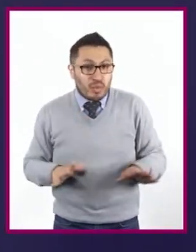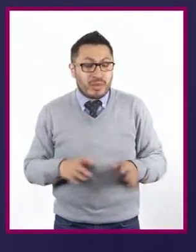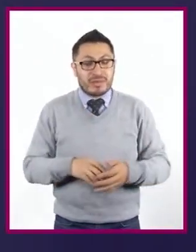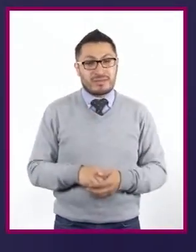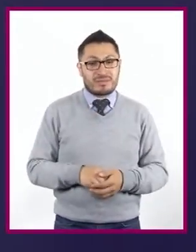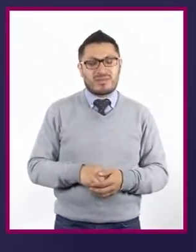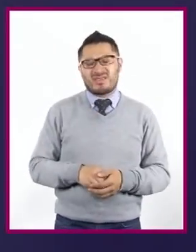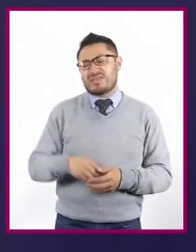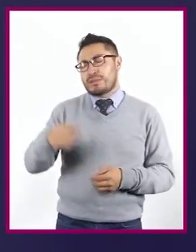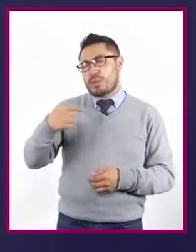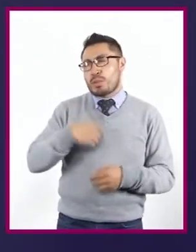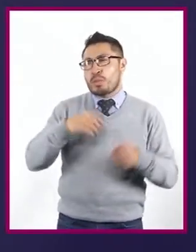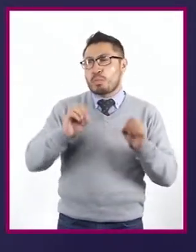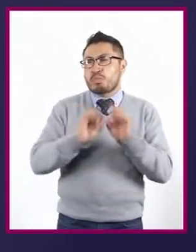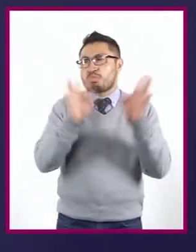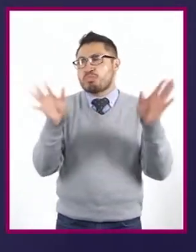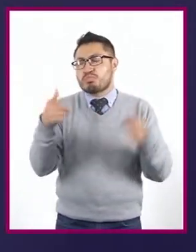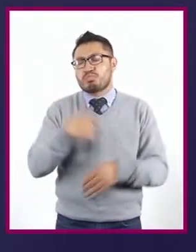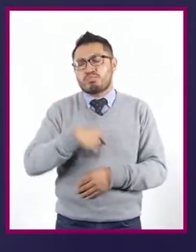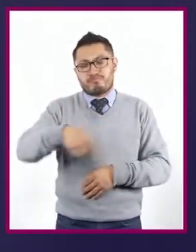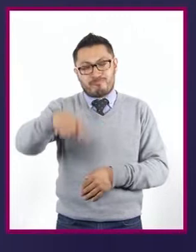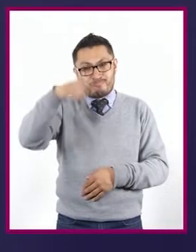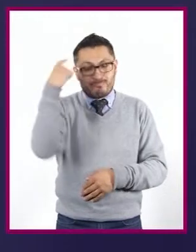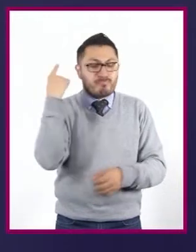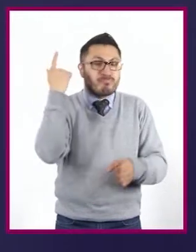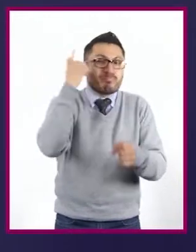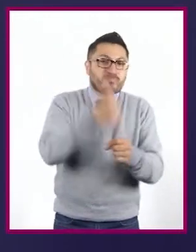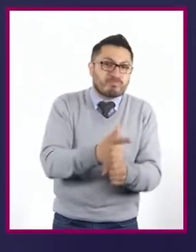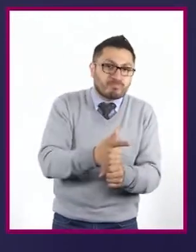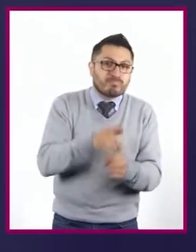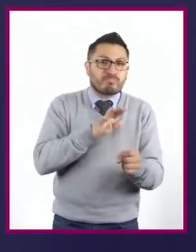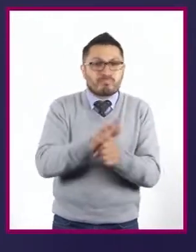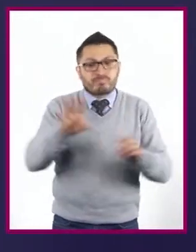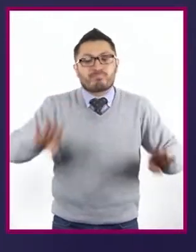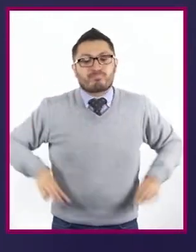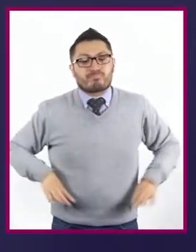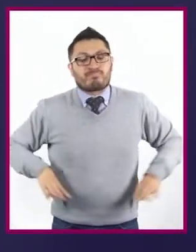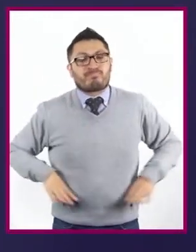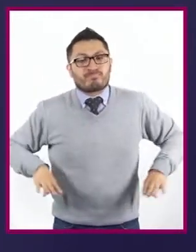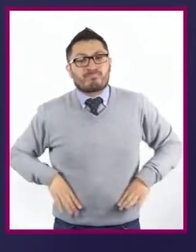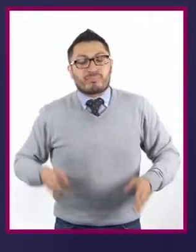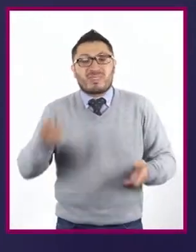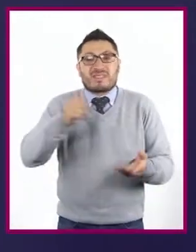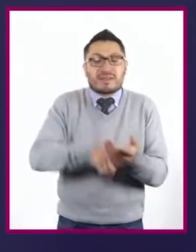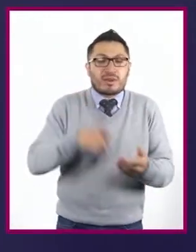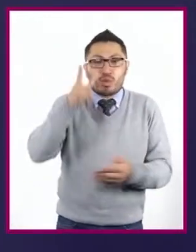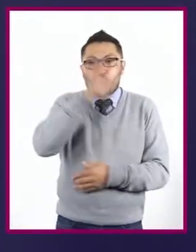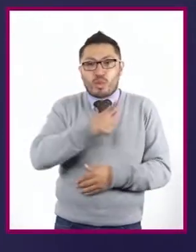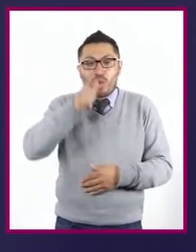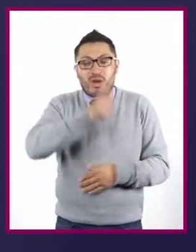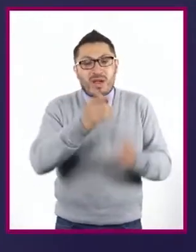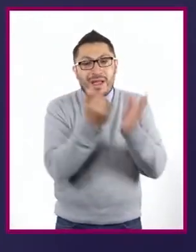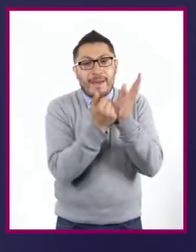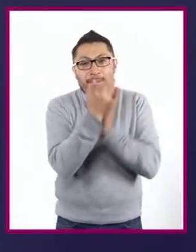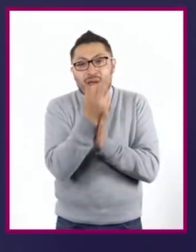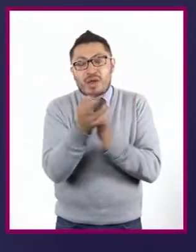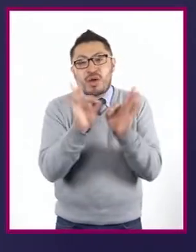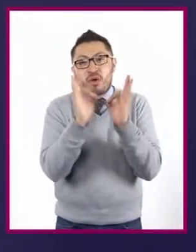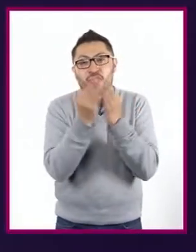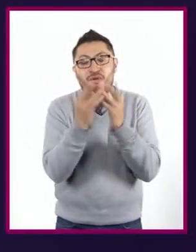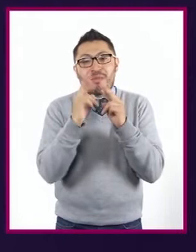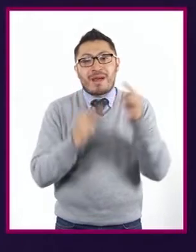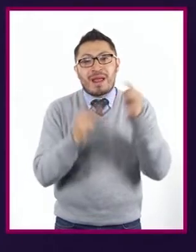me quede más claro y me sea más fácil de identificar, ¿qué características puede tener el lenguaje con mayor nivel de